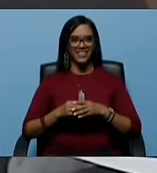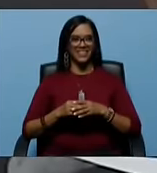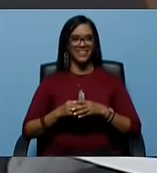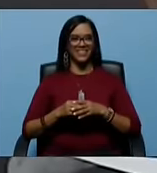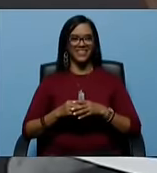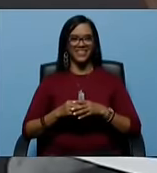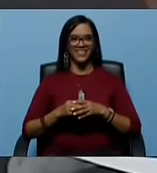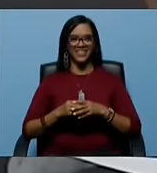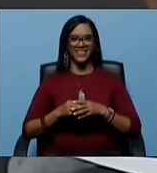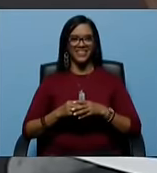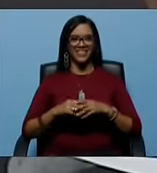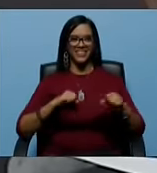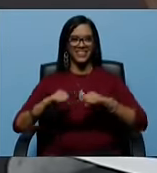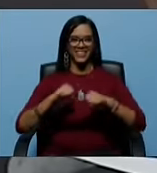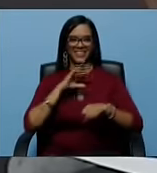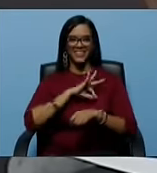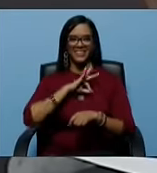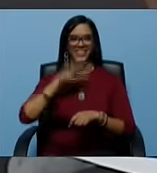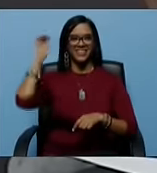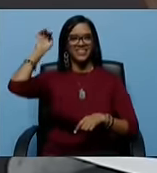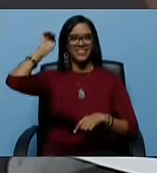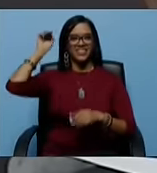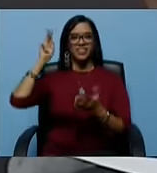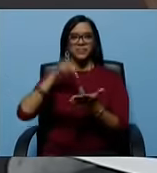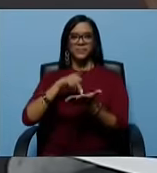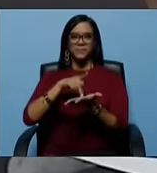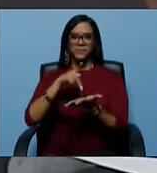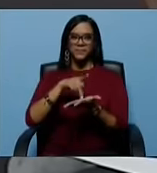alrededores. Movimiento Social Futuro presente.